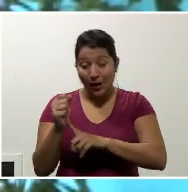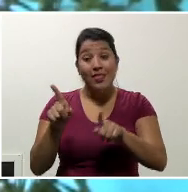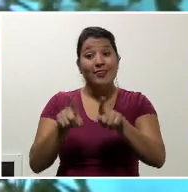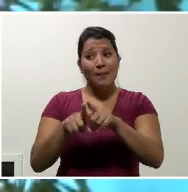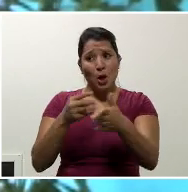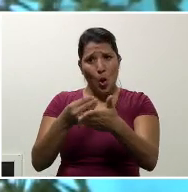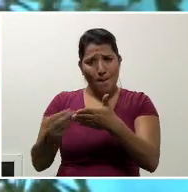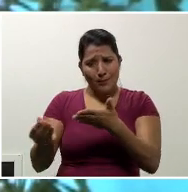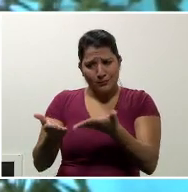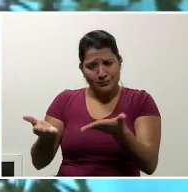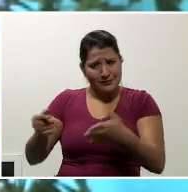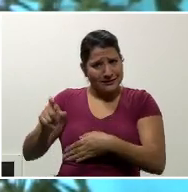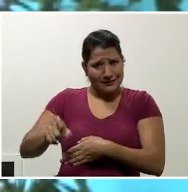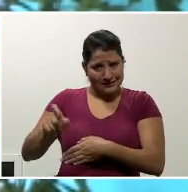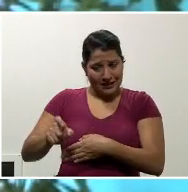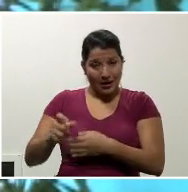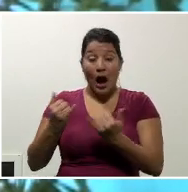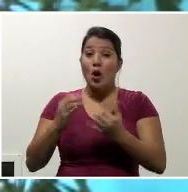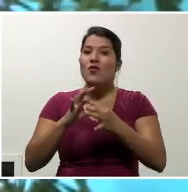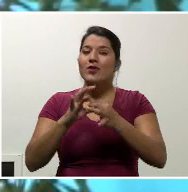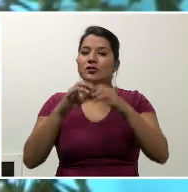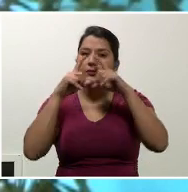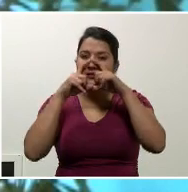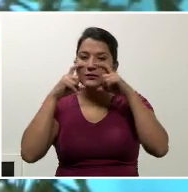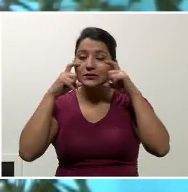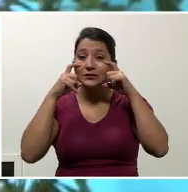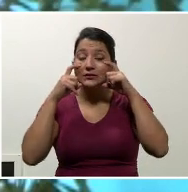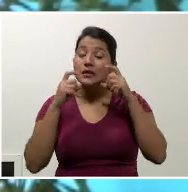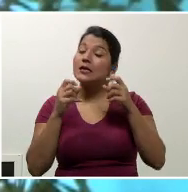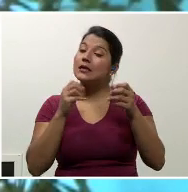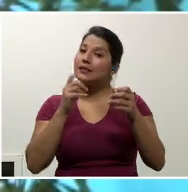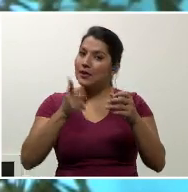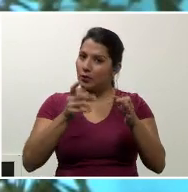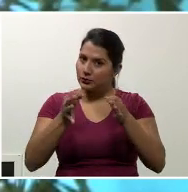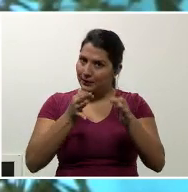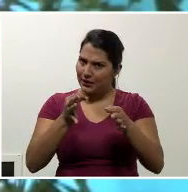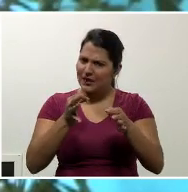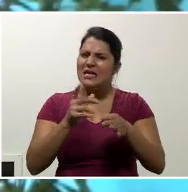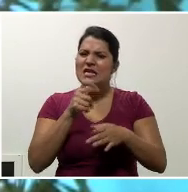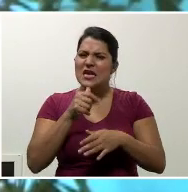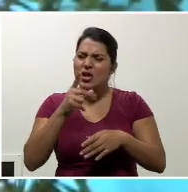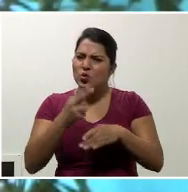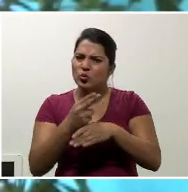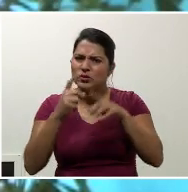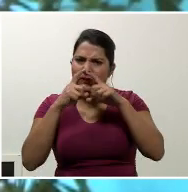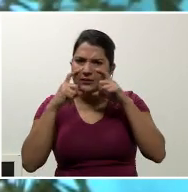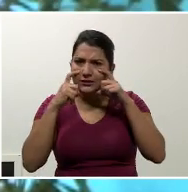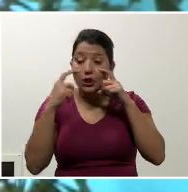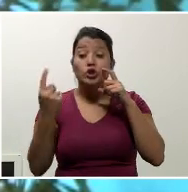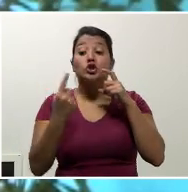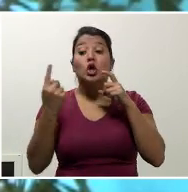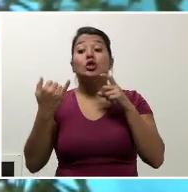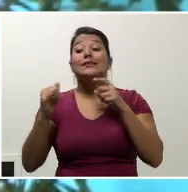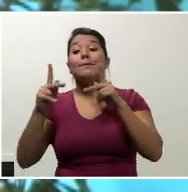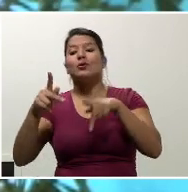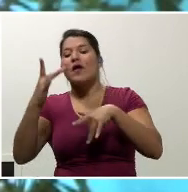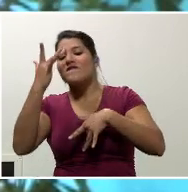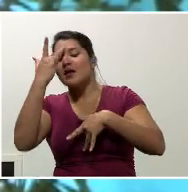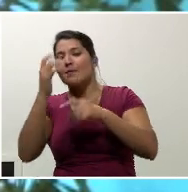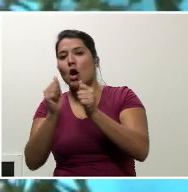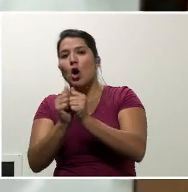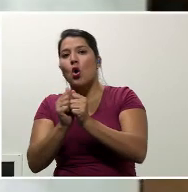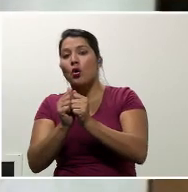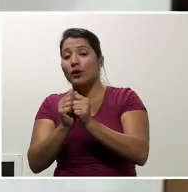la mascarilla, es muy importante aclarar que esa mascarilla solamente la tienen que usar pacientes que estuvieran enfermos con alguna infección respiratoria o personal de